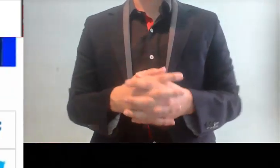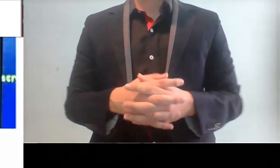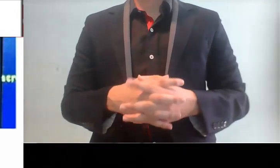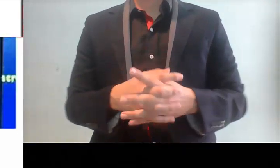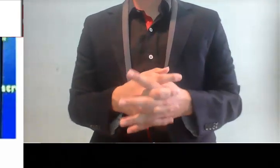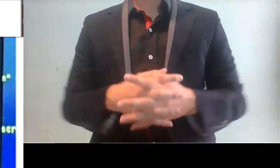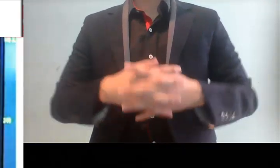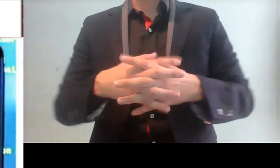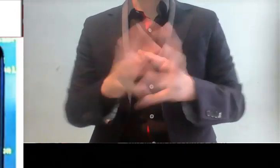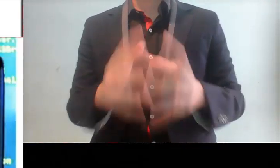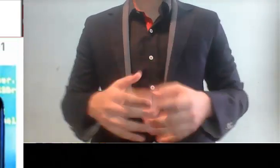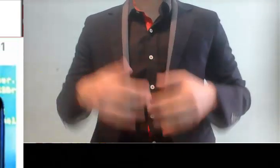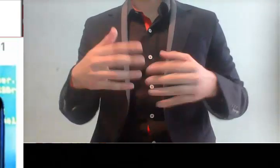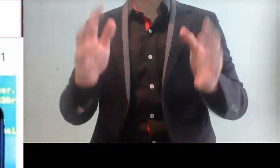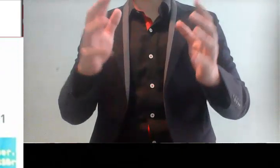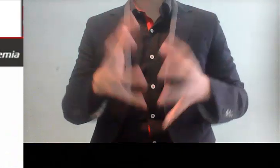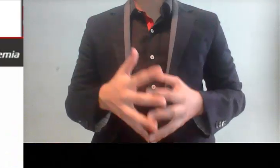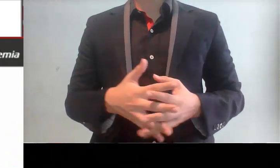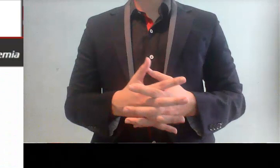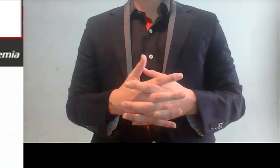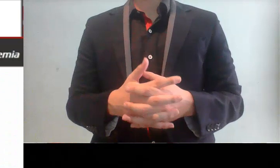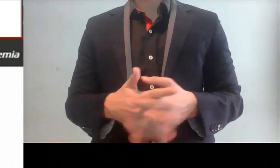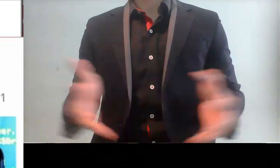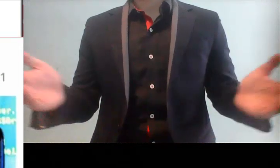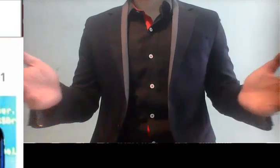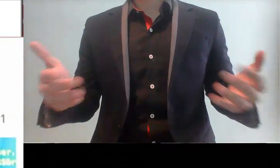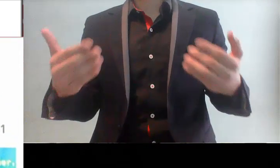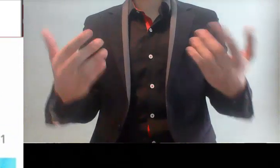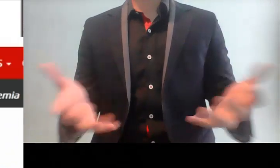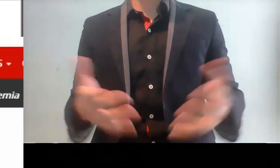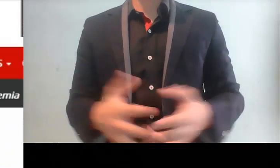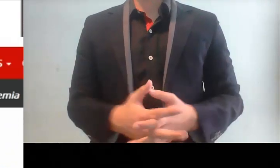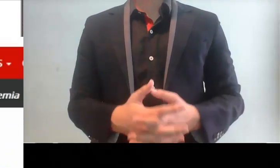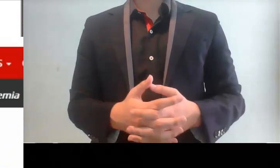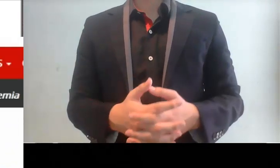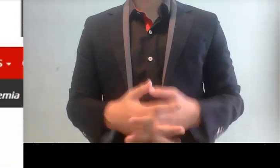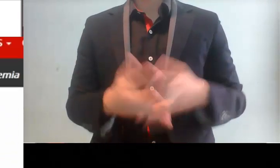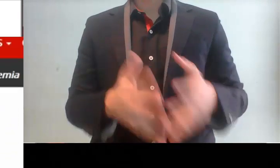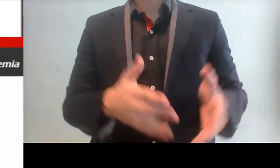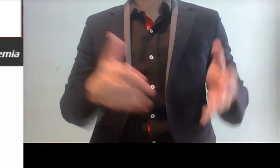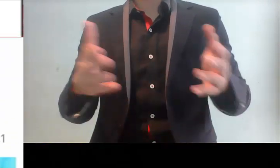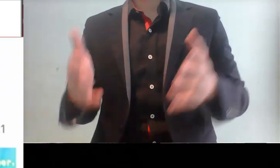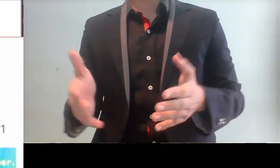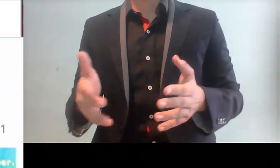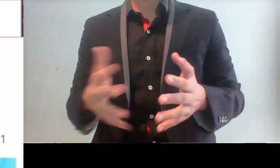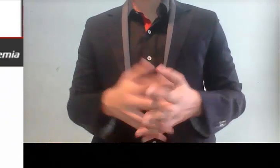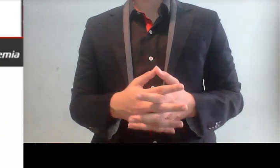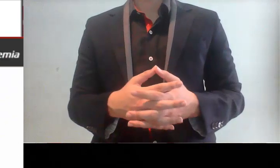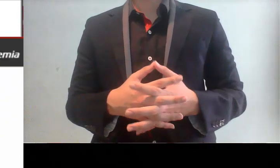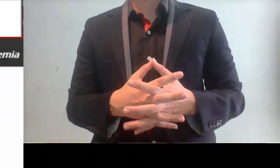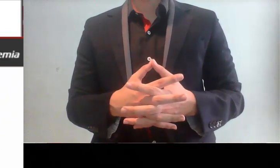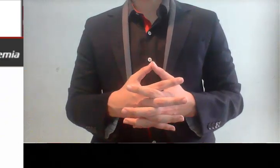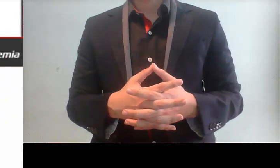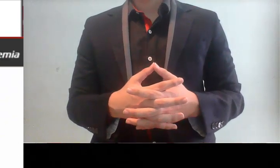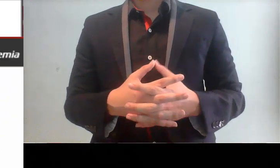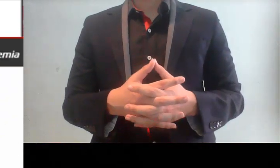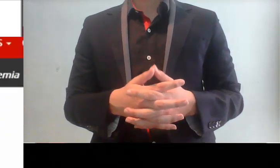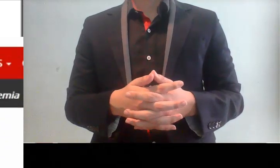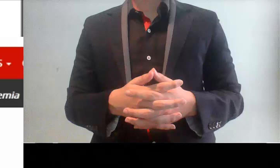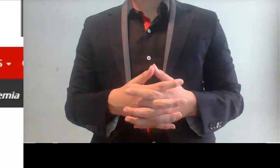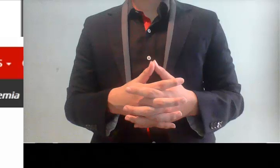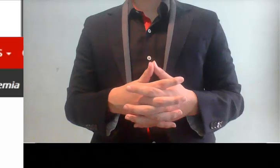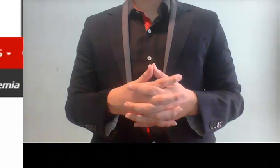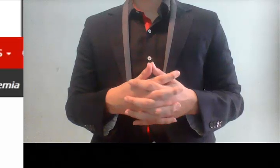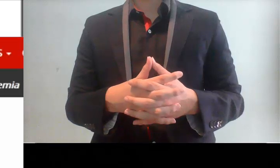los que imagino que van a intentar hacer el ataque de la mano del INE, pero de una forma diferente para que no sea tan fácil rastrear y sobre todo